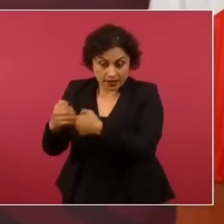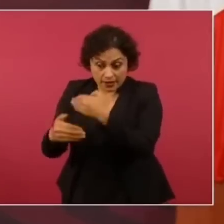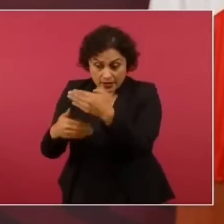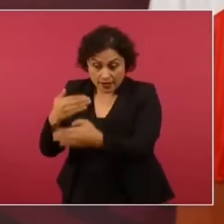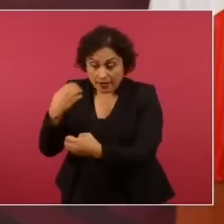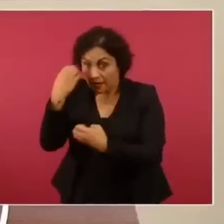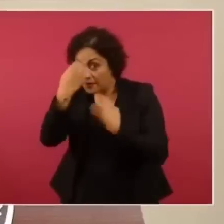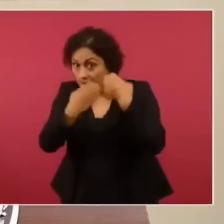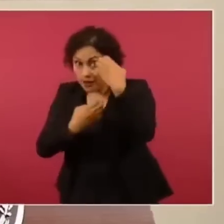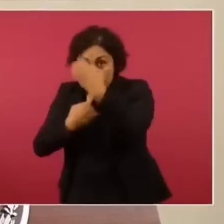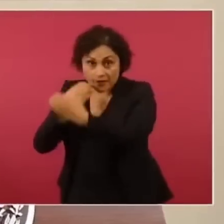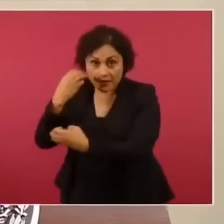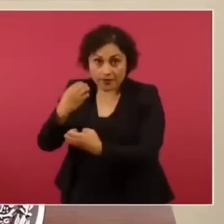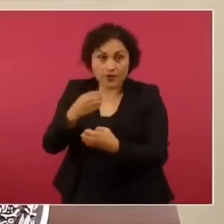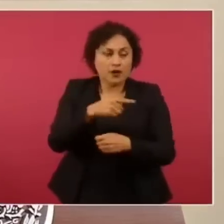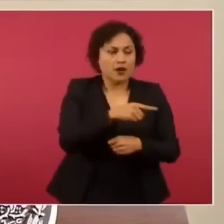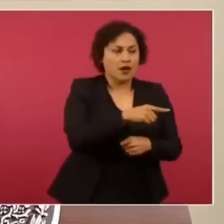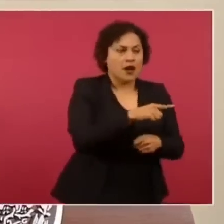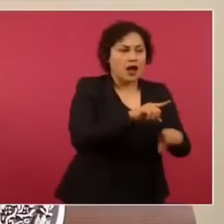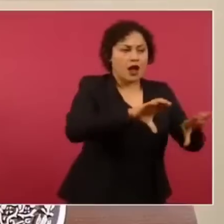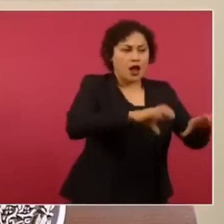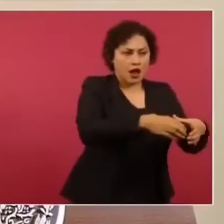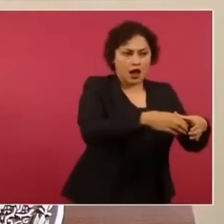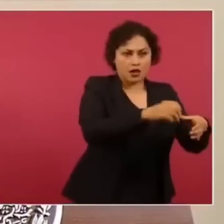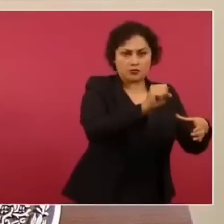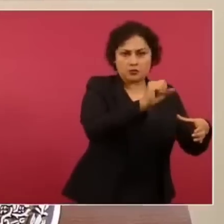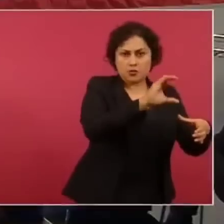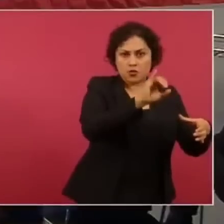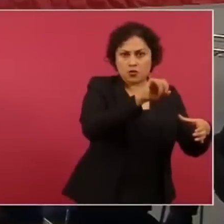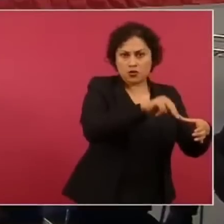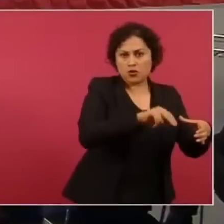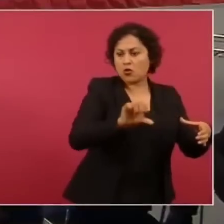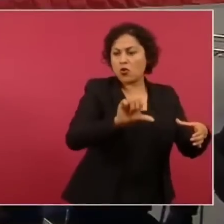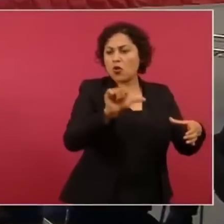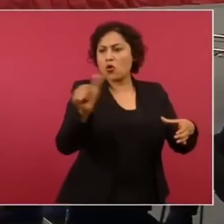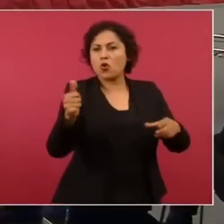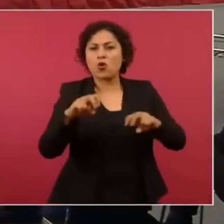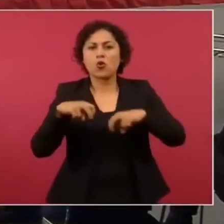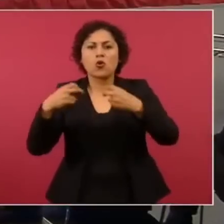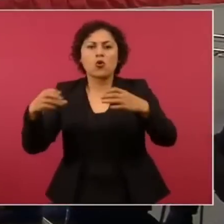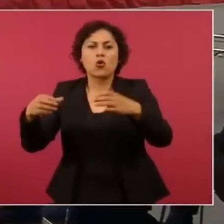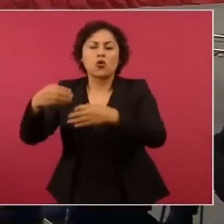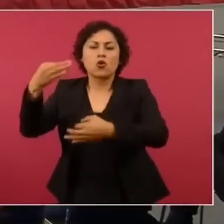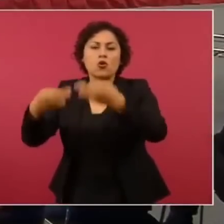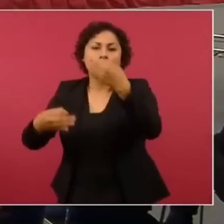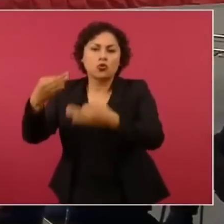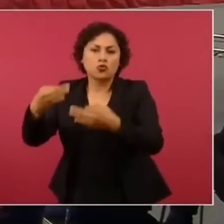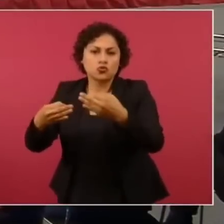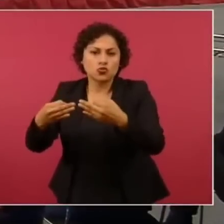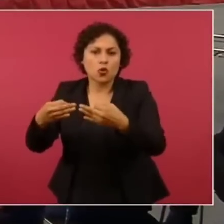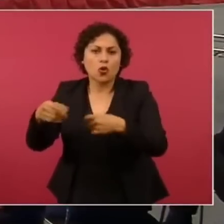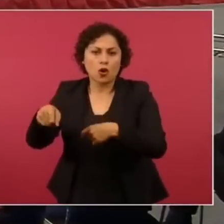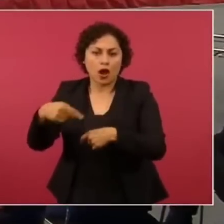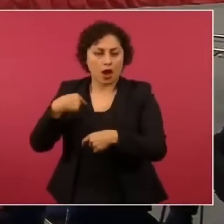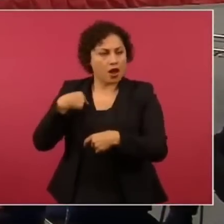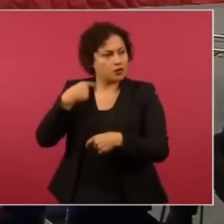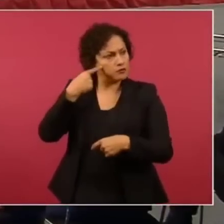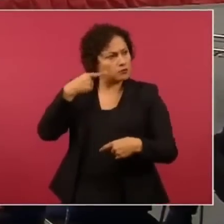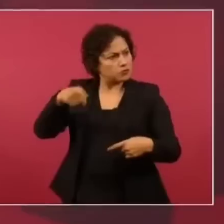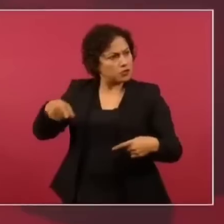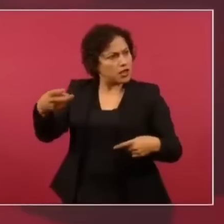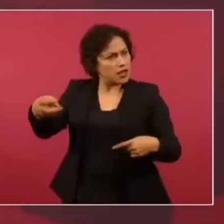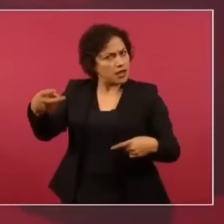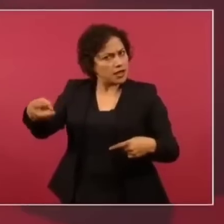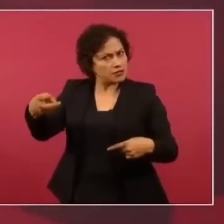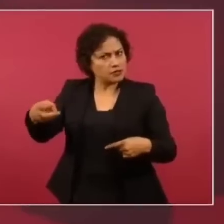revisión fuera a la Corte. Es un procedimiento frecuente que existe y lo puede hacer cualquiera. Yo lo